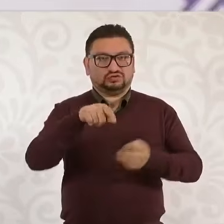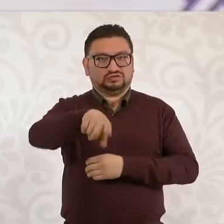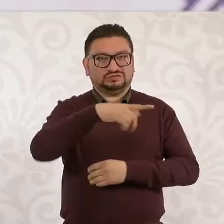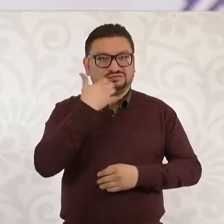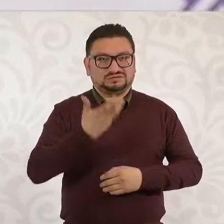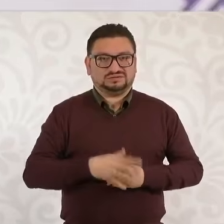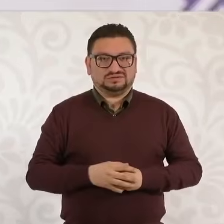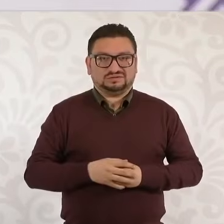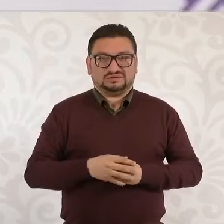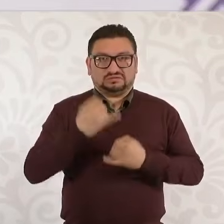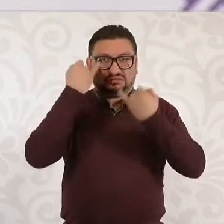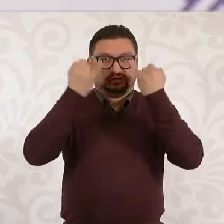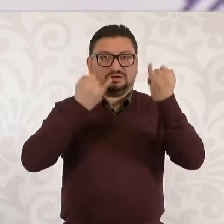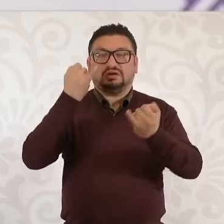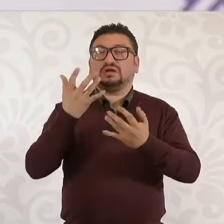Malos augurios.